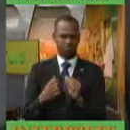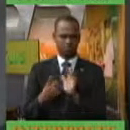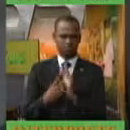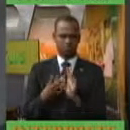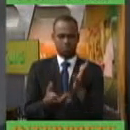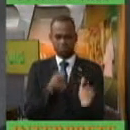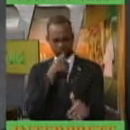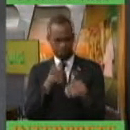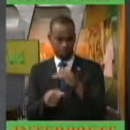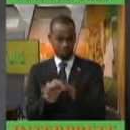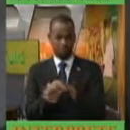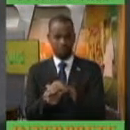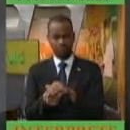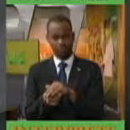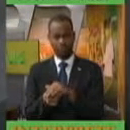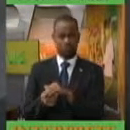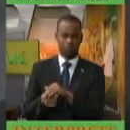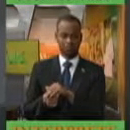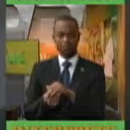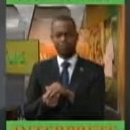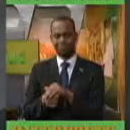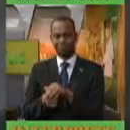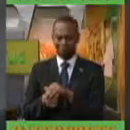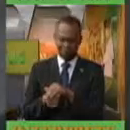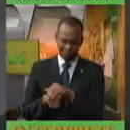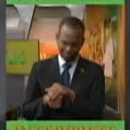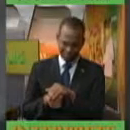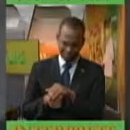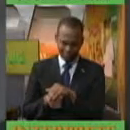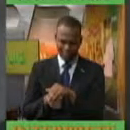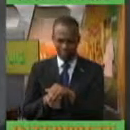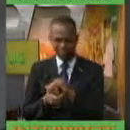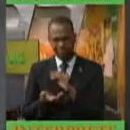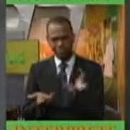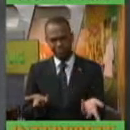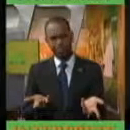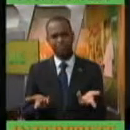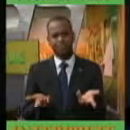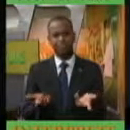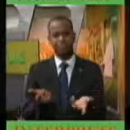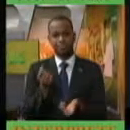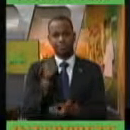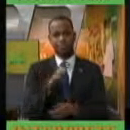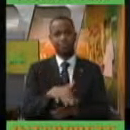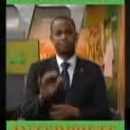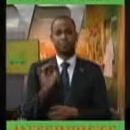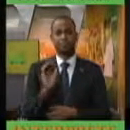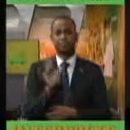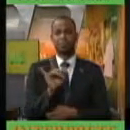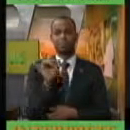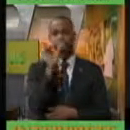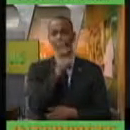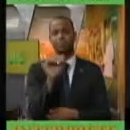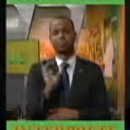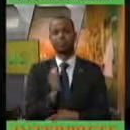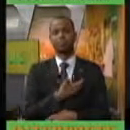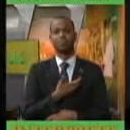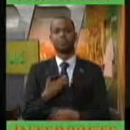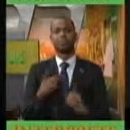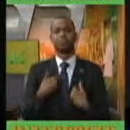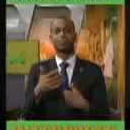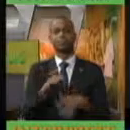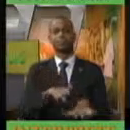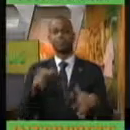escondido todavía, lo tenemos escondido. Entonces, justamente en una zona como la nuestra, en donde hay